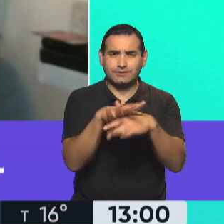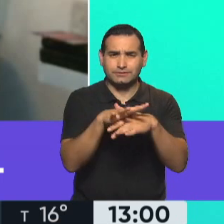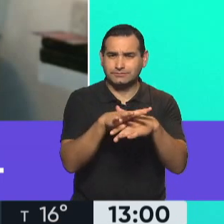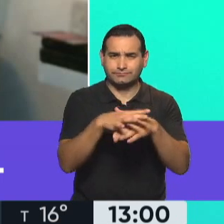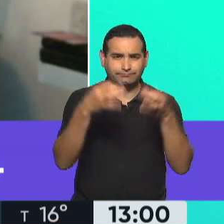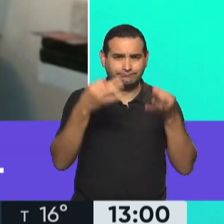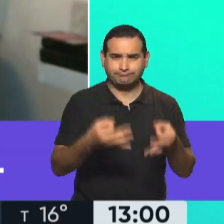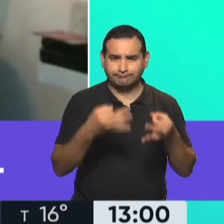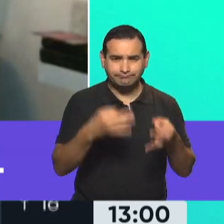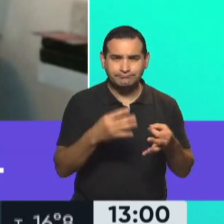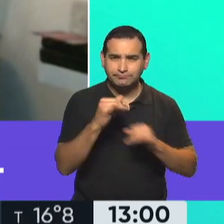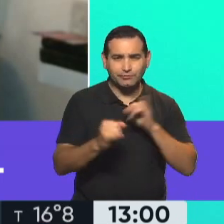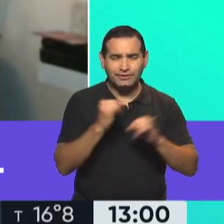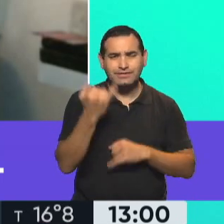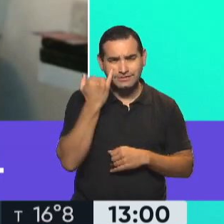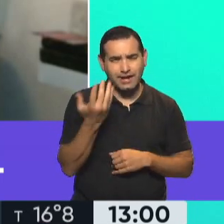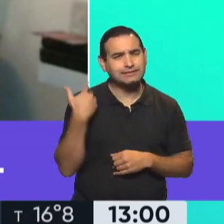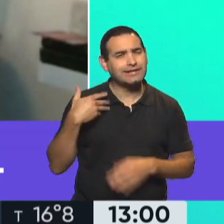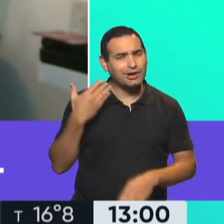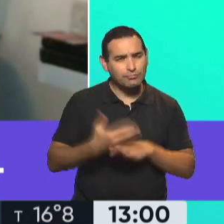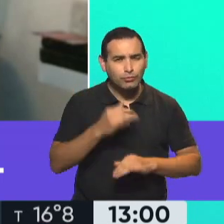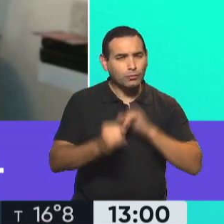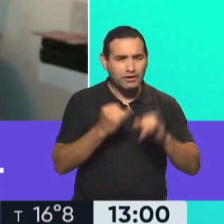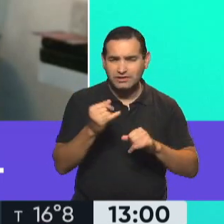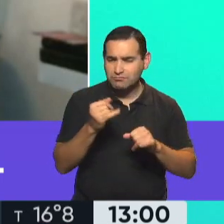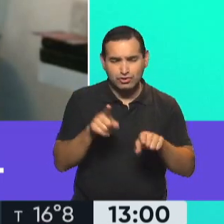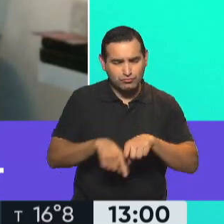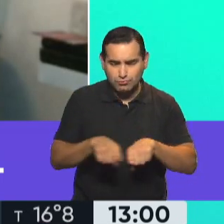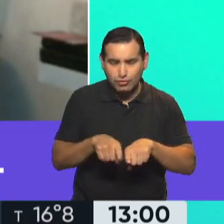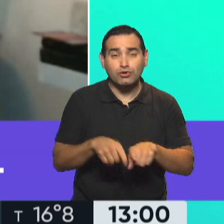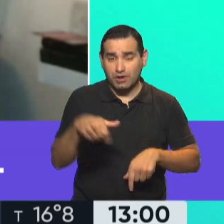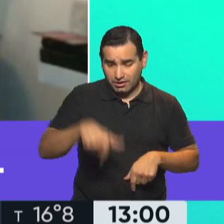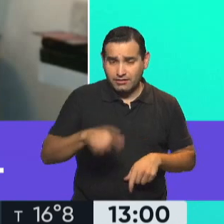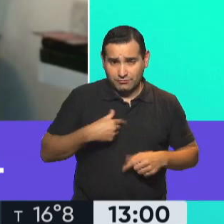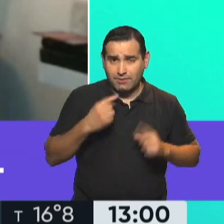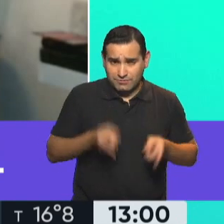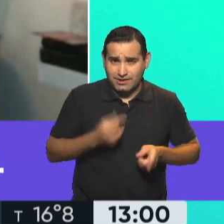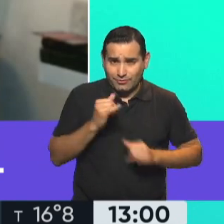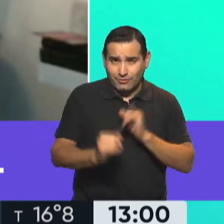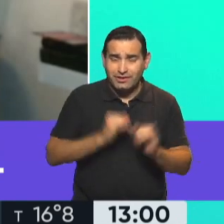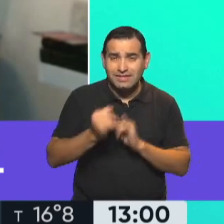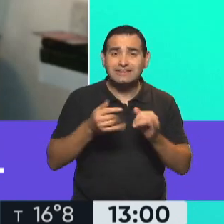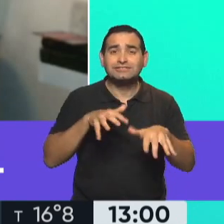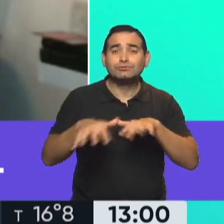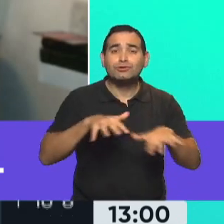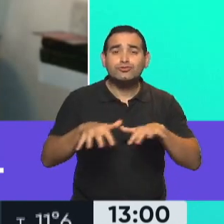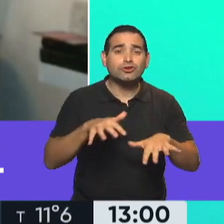Zayat, lo vení repitiendo hace bastante tiempo y desde esta columna también lo hemos dicho, de la